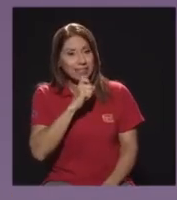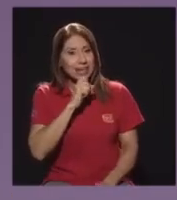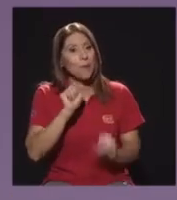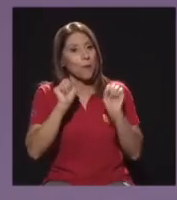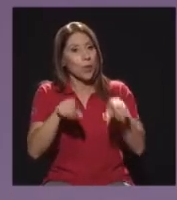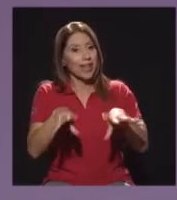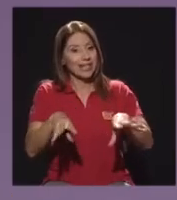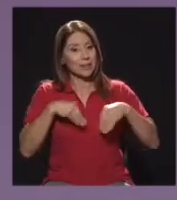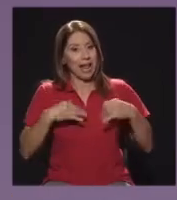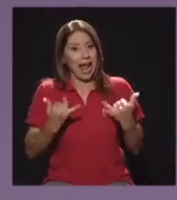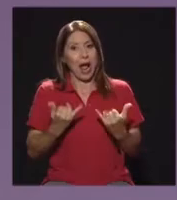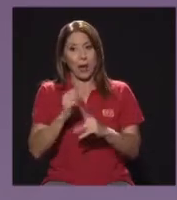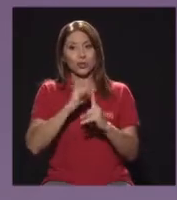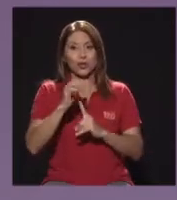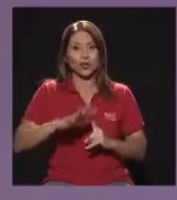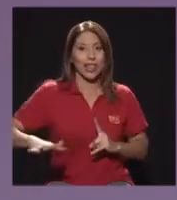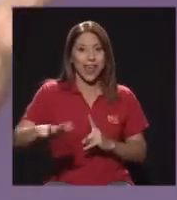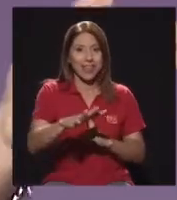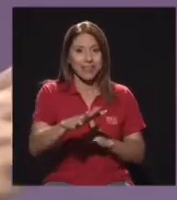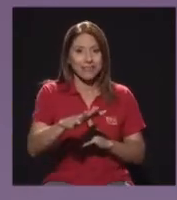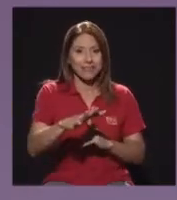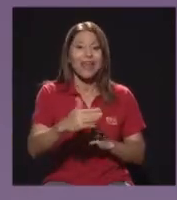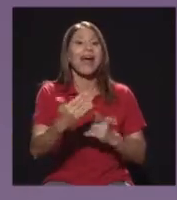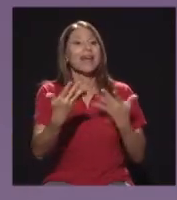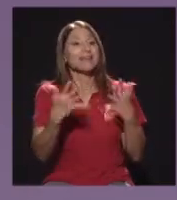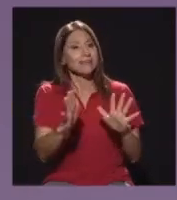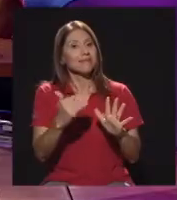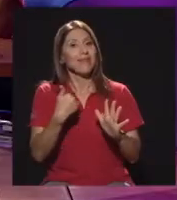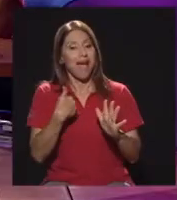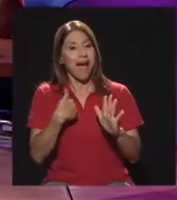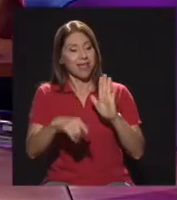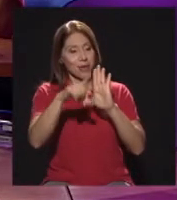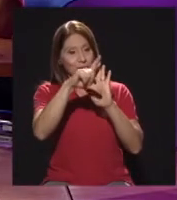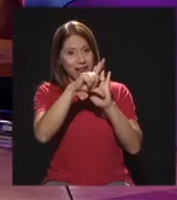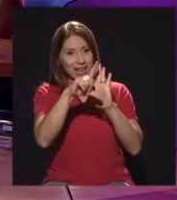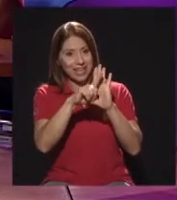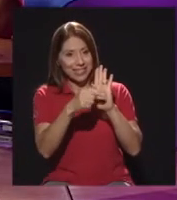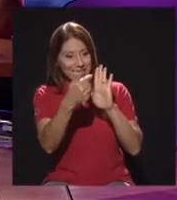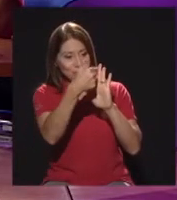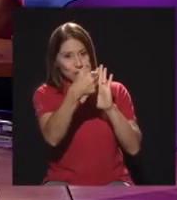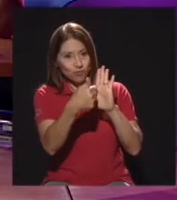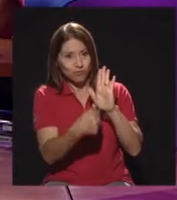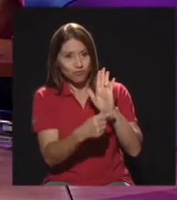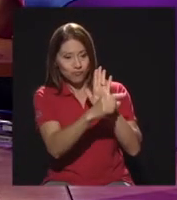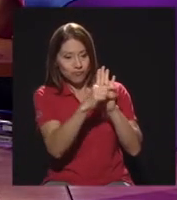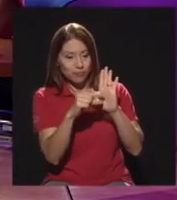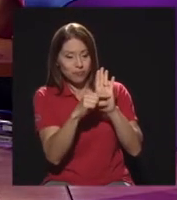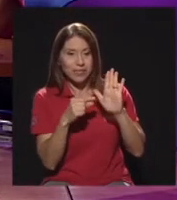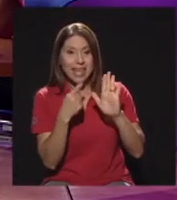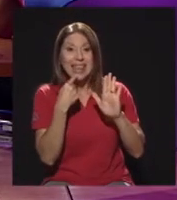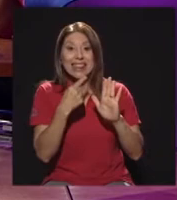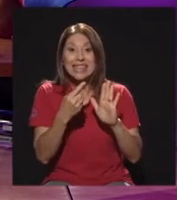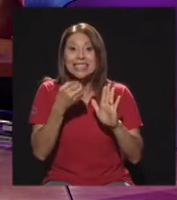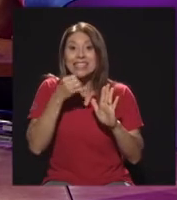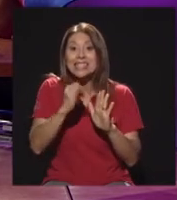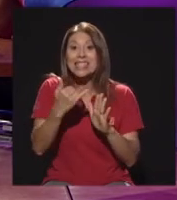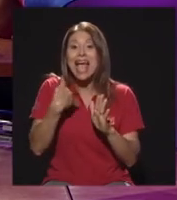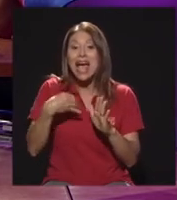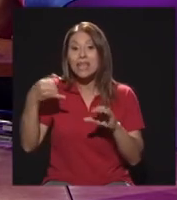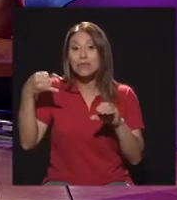aceptarla en nuestra sociedad verdad hay una legislación que indica que si hay un abuso sexual